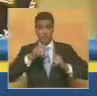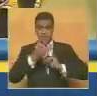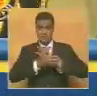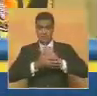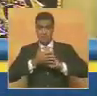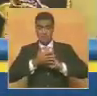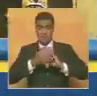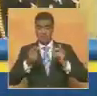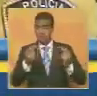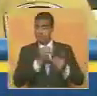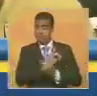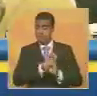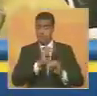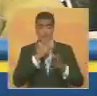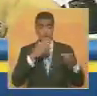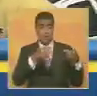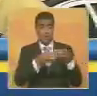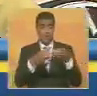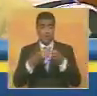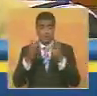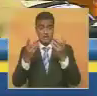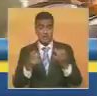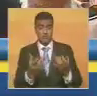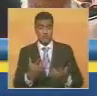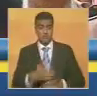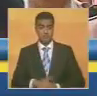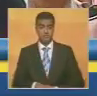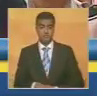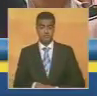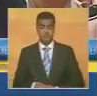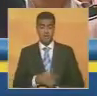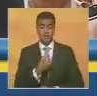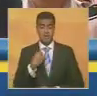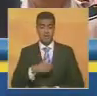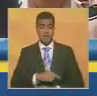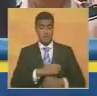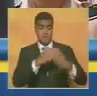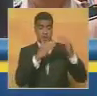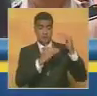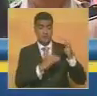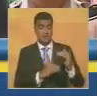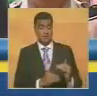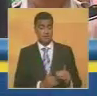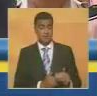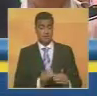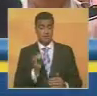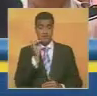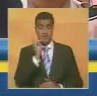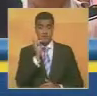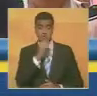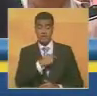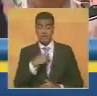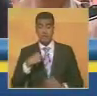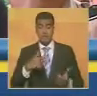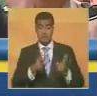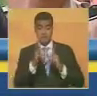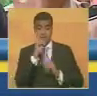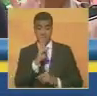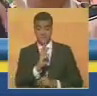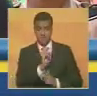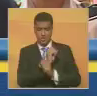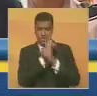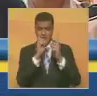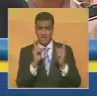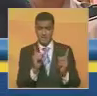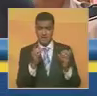problema y desmantelar las bandas dedicadas a este delito. Aunque no tenemos estadísticas de denuncias que nos permitan identificar con